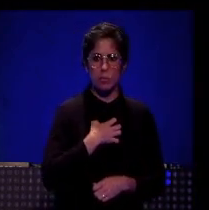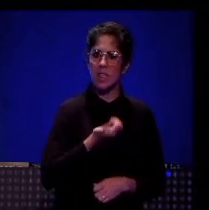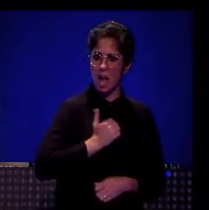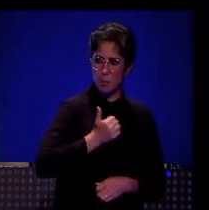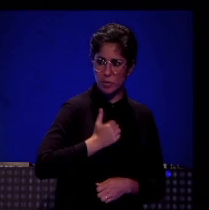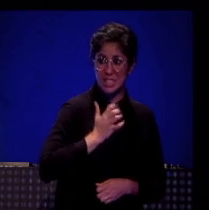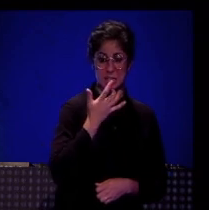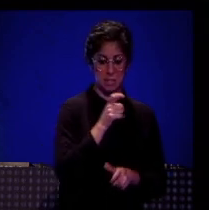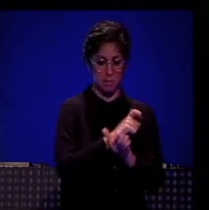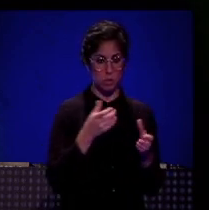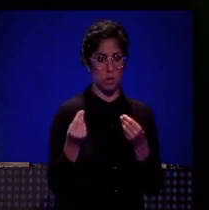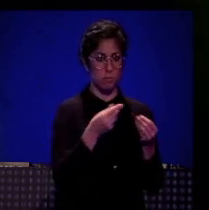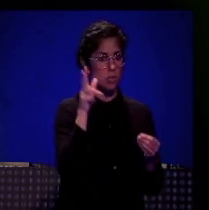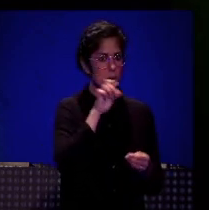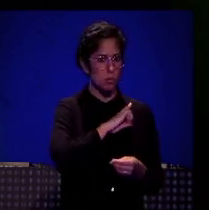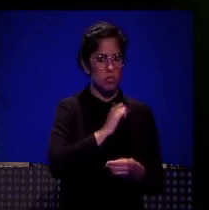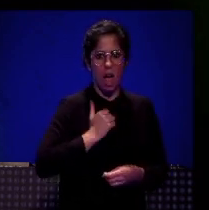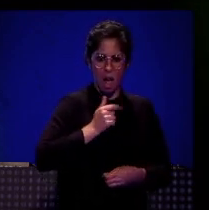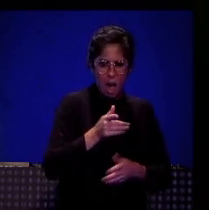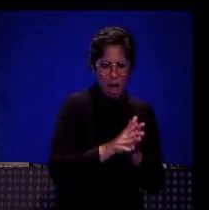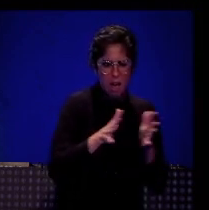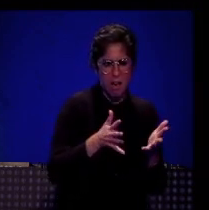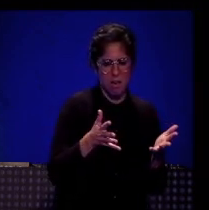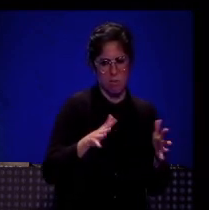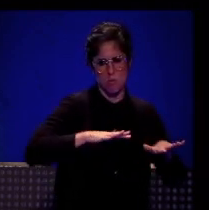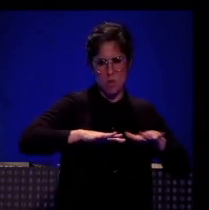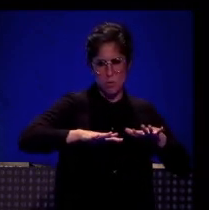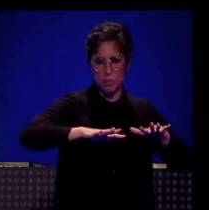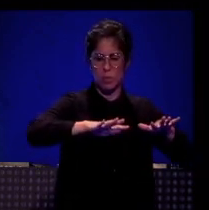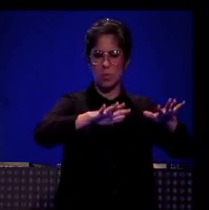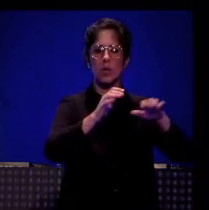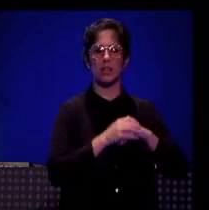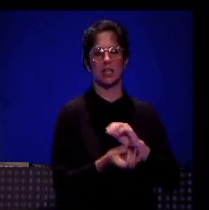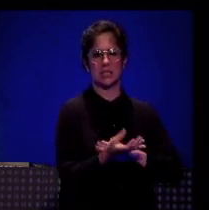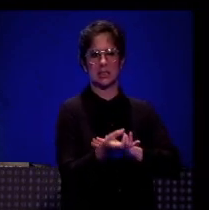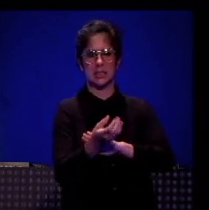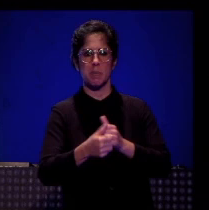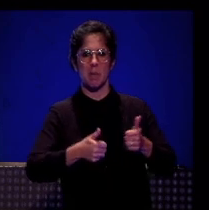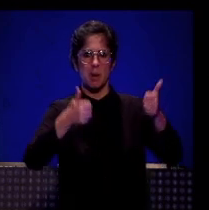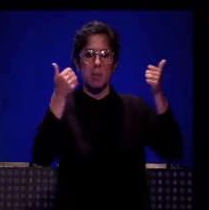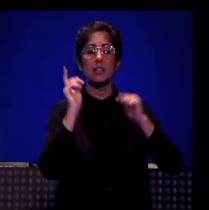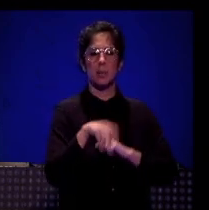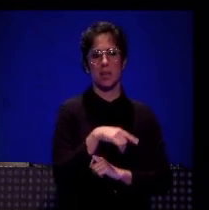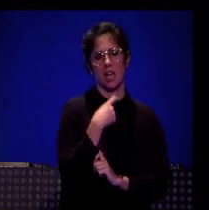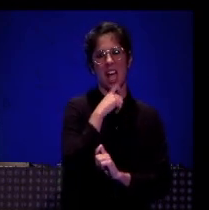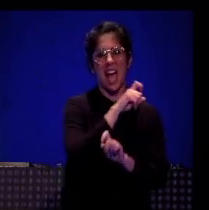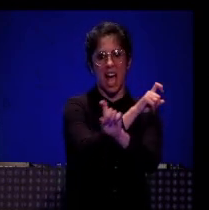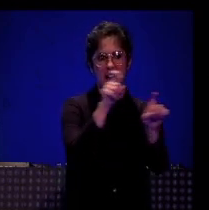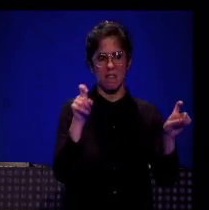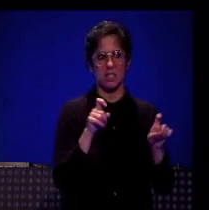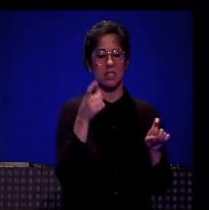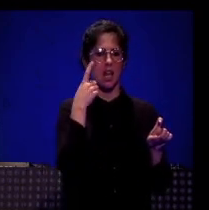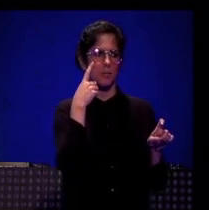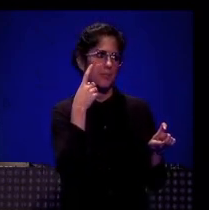tirón dejar muy claro de que vais a hablar cuando lo va a emitir esto es muy importante que el tío de pablos y es quincenal que cada